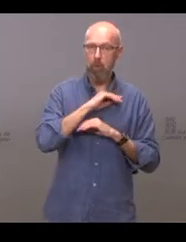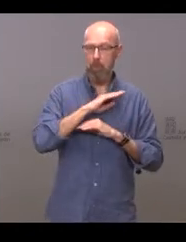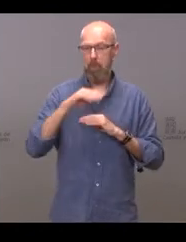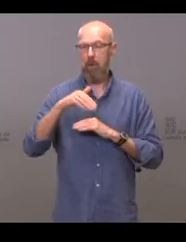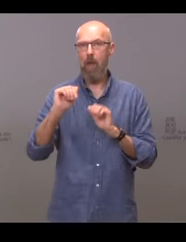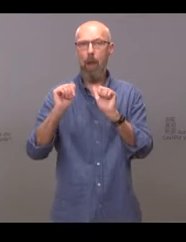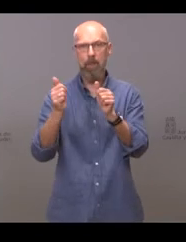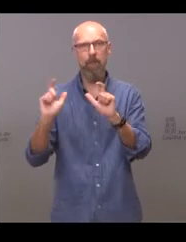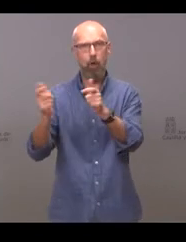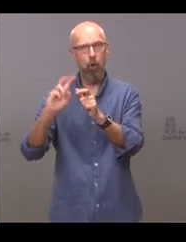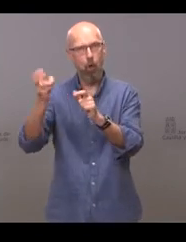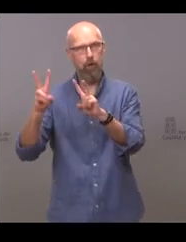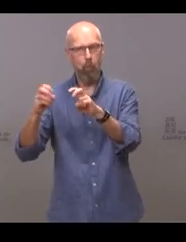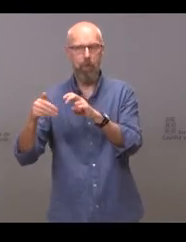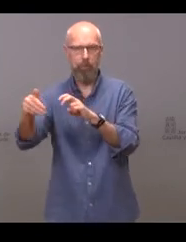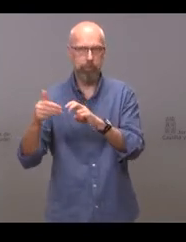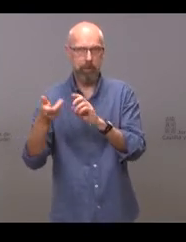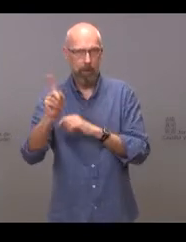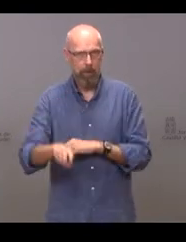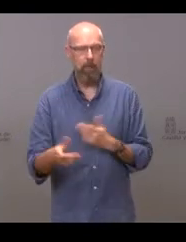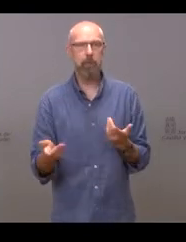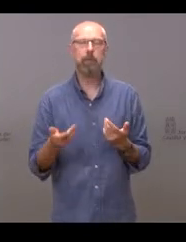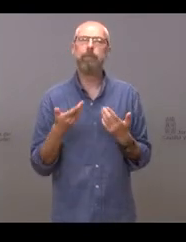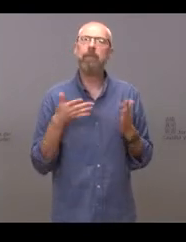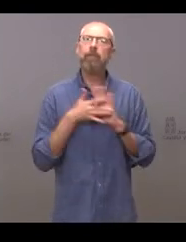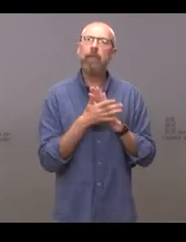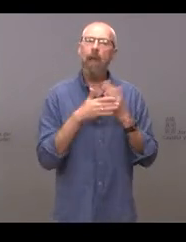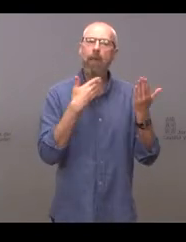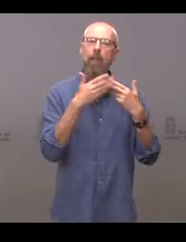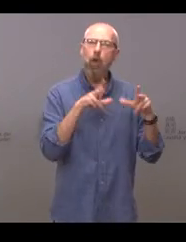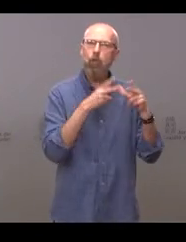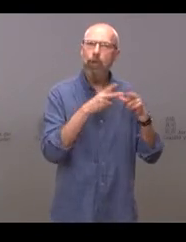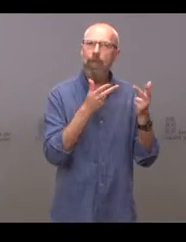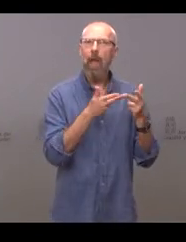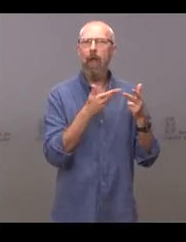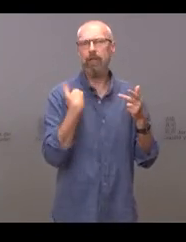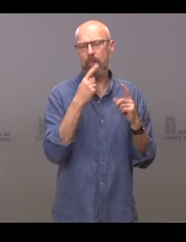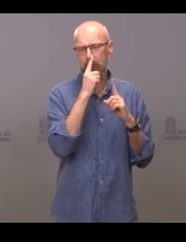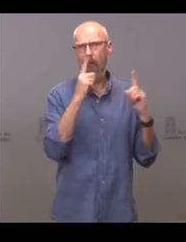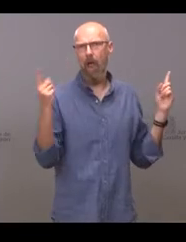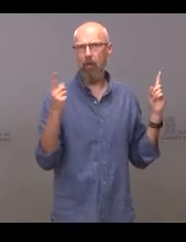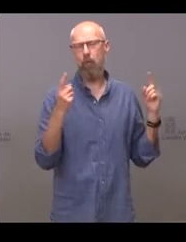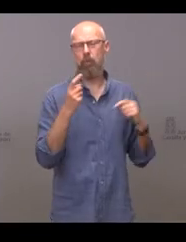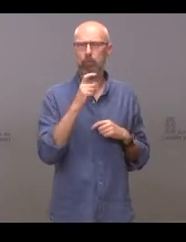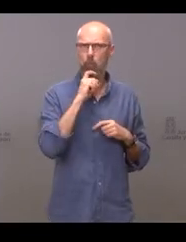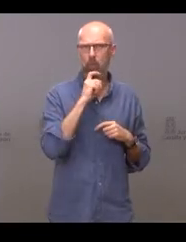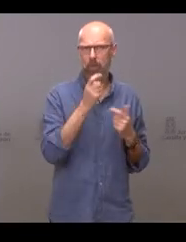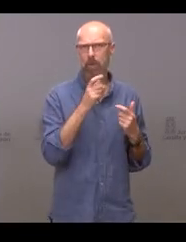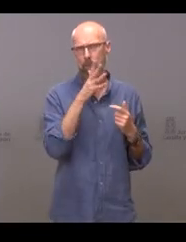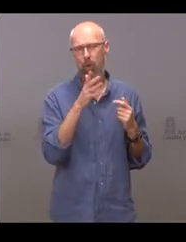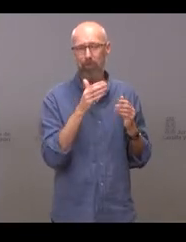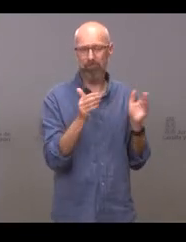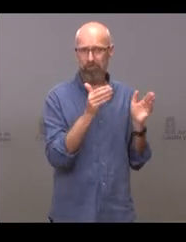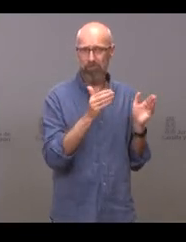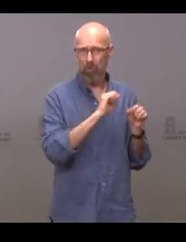diálogo social a pesar de sus turbulencias durante este último año coincidiendo con con el cob y pues bueno